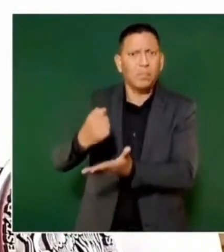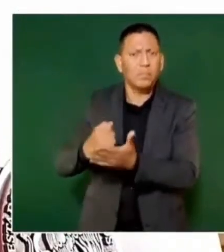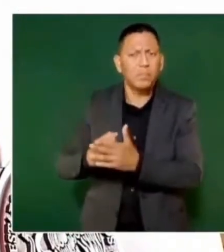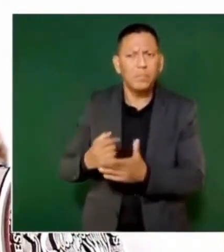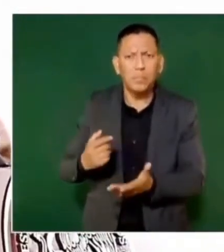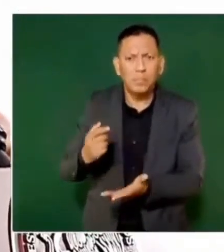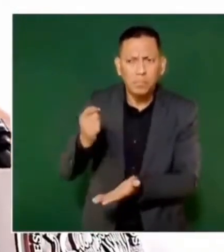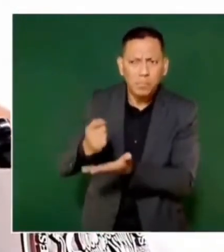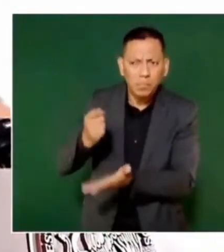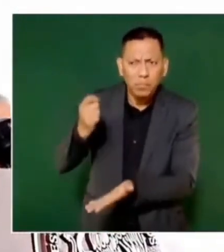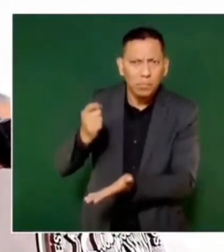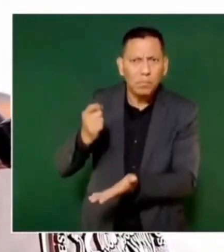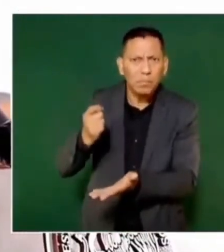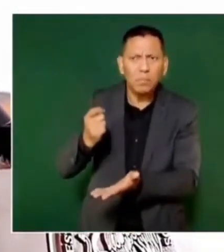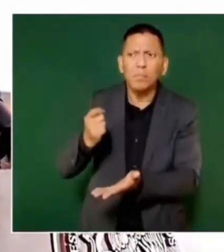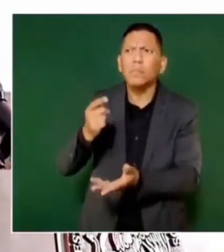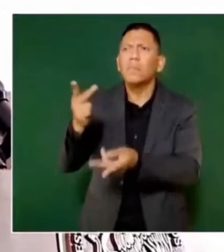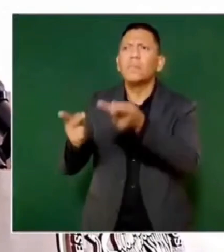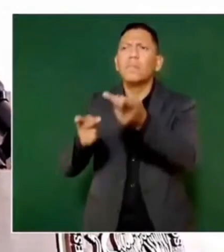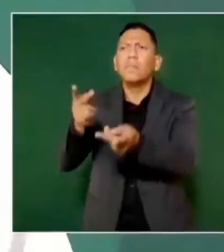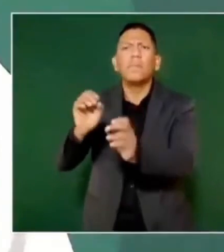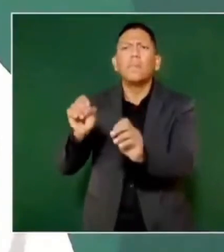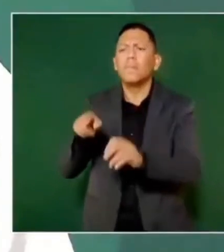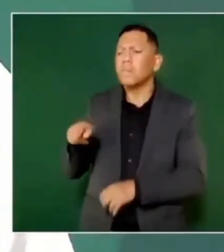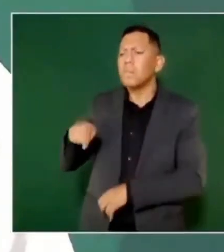Porque no es cualquier